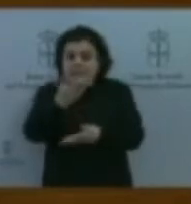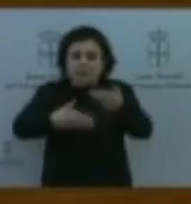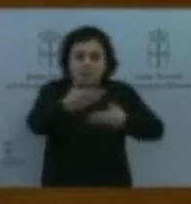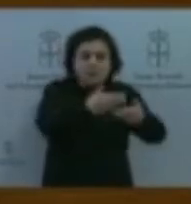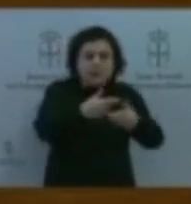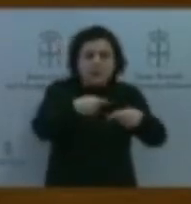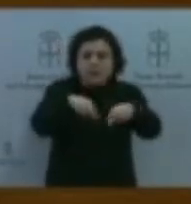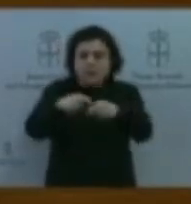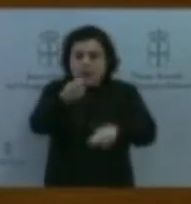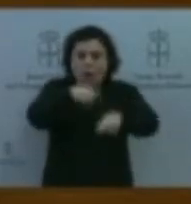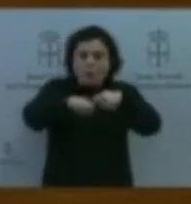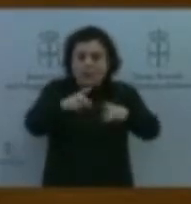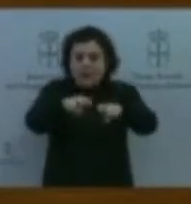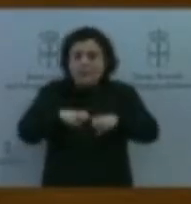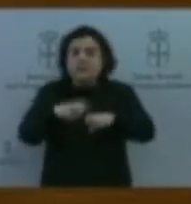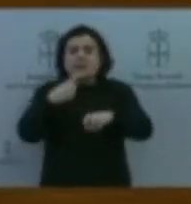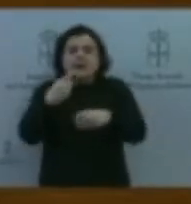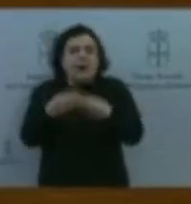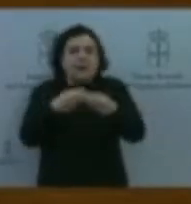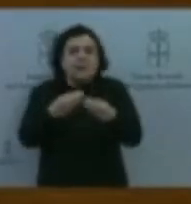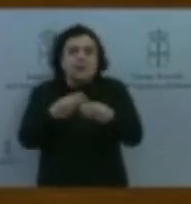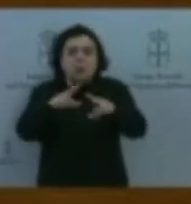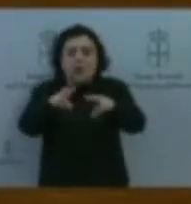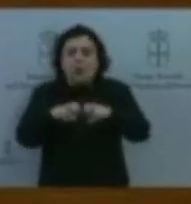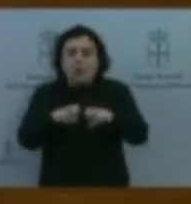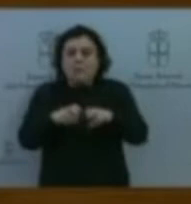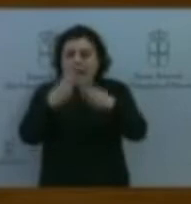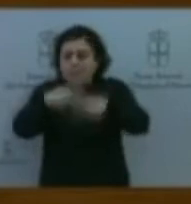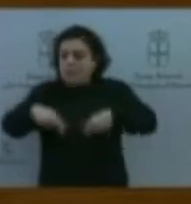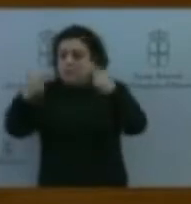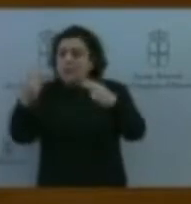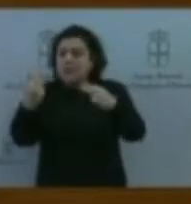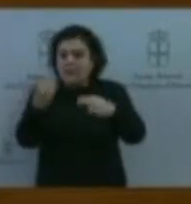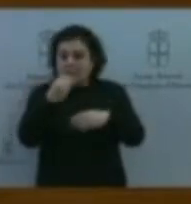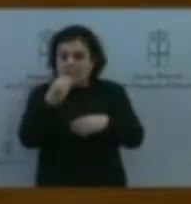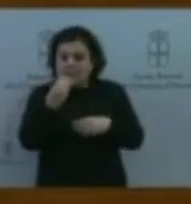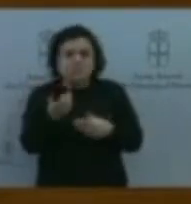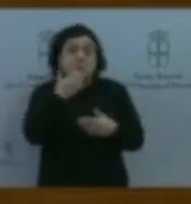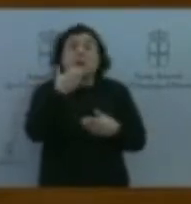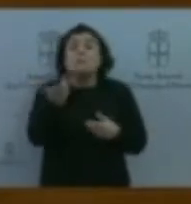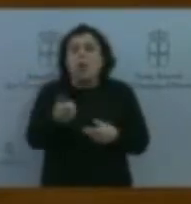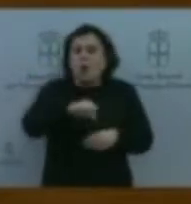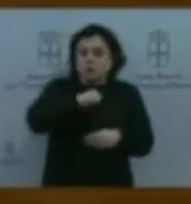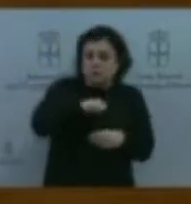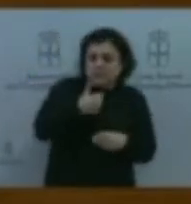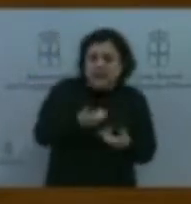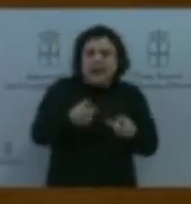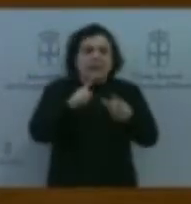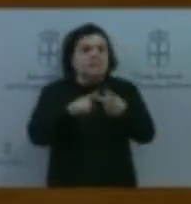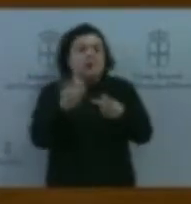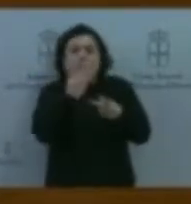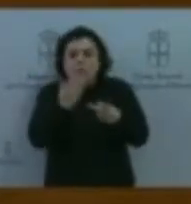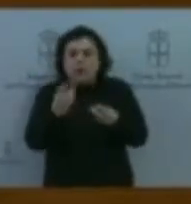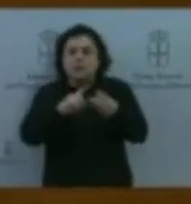hacer una compra pública de alimentos de proximidad, hospitales, centros educativos, siempre tienen que trabajar con proveedores